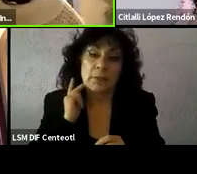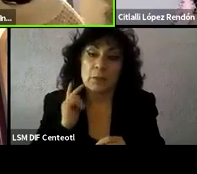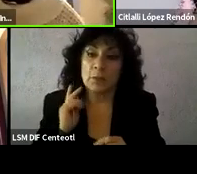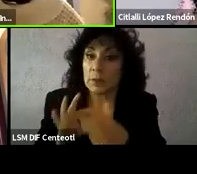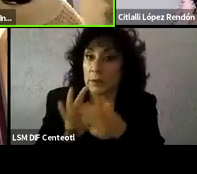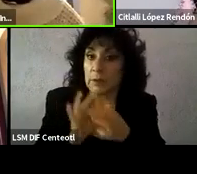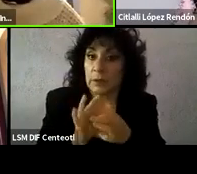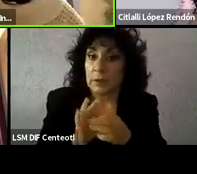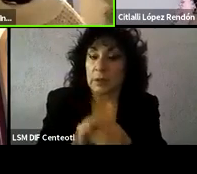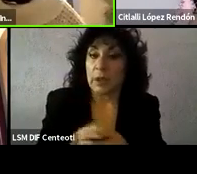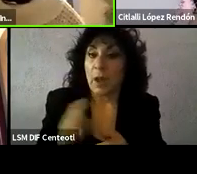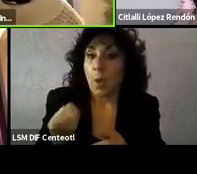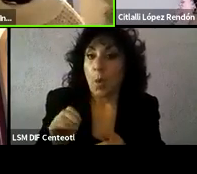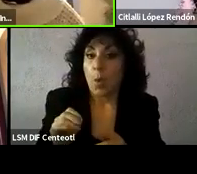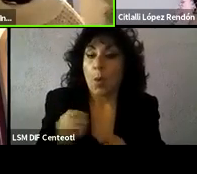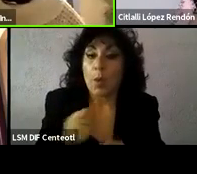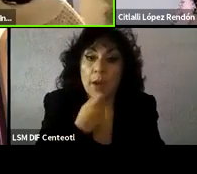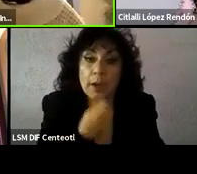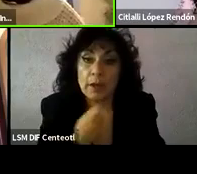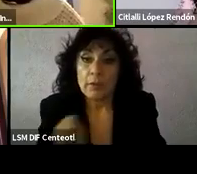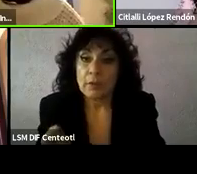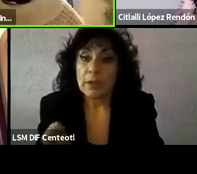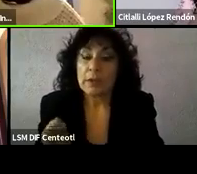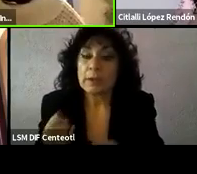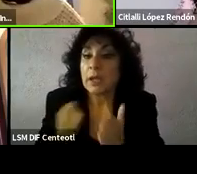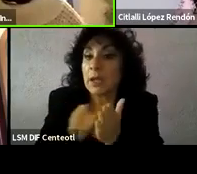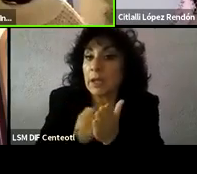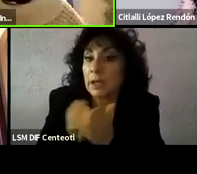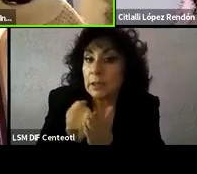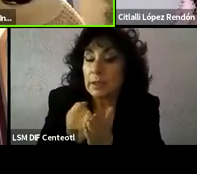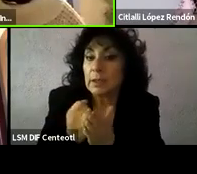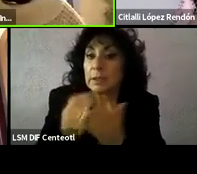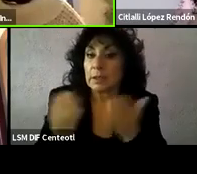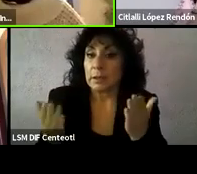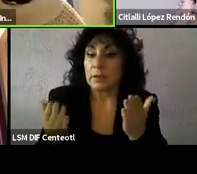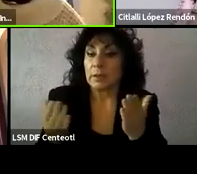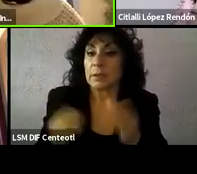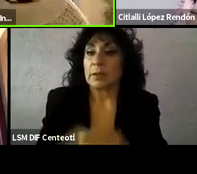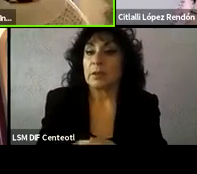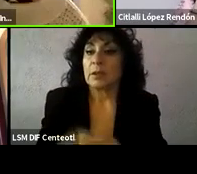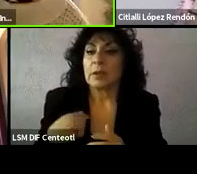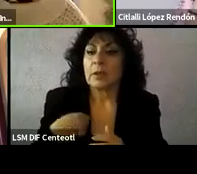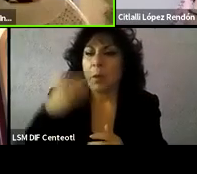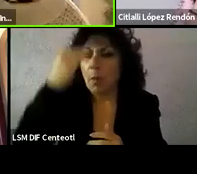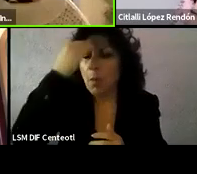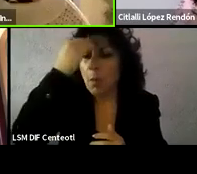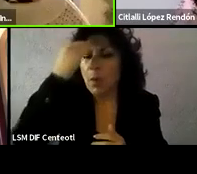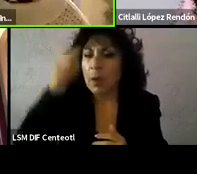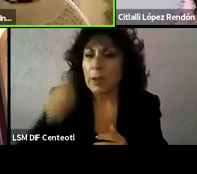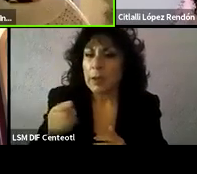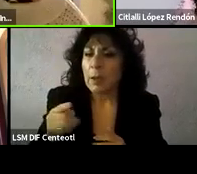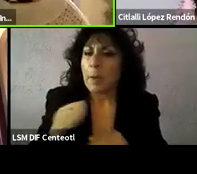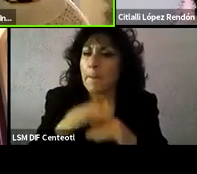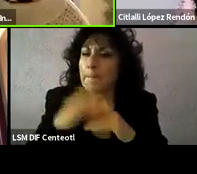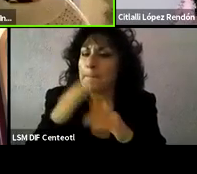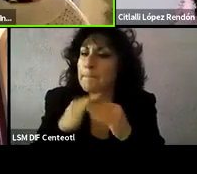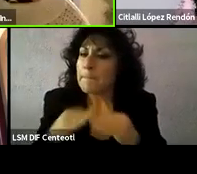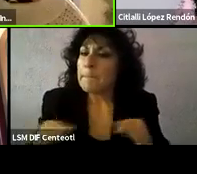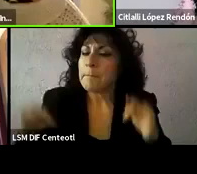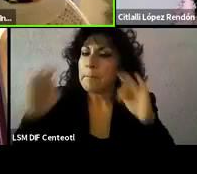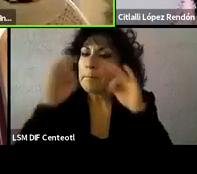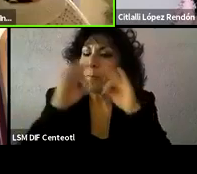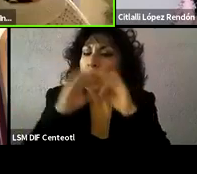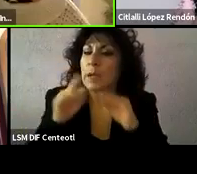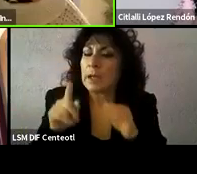personas. Y bueno, yo pienso que el detonante de todo esto justo es el conflicto. A partir de los conflictos